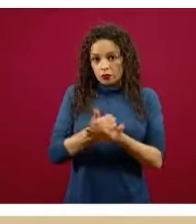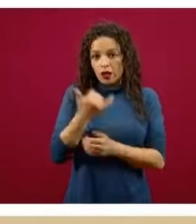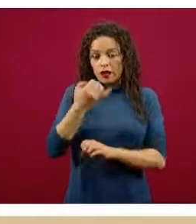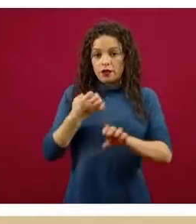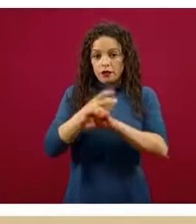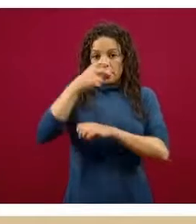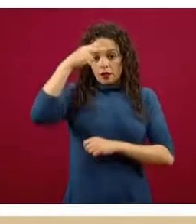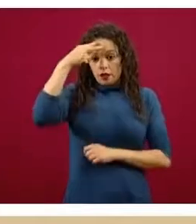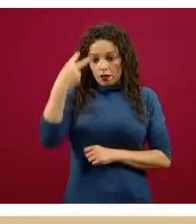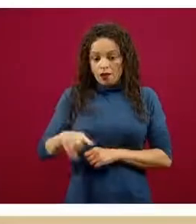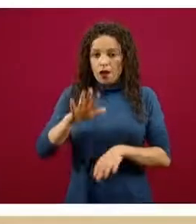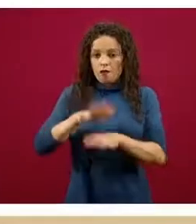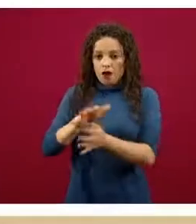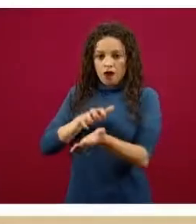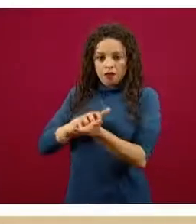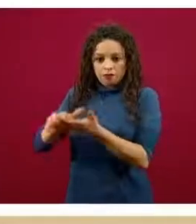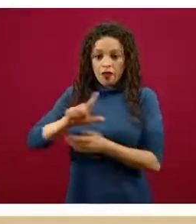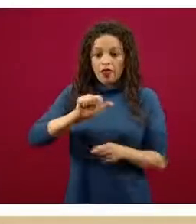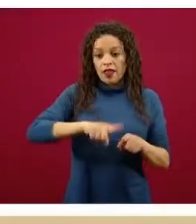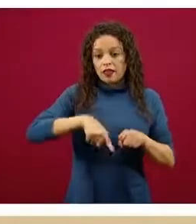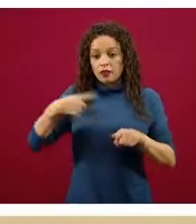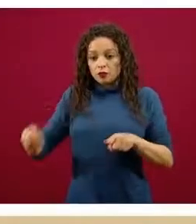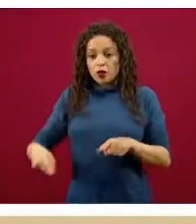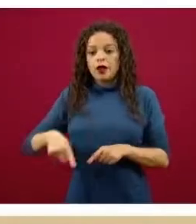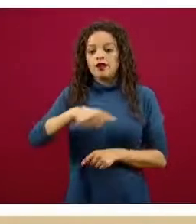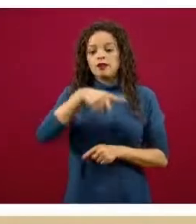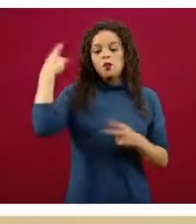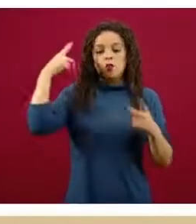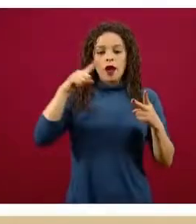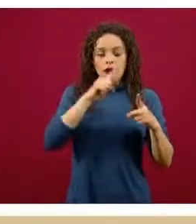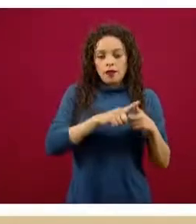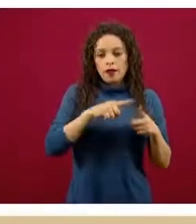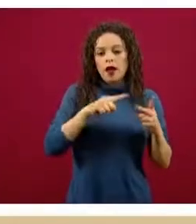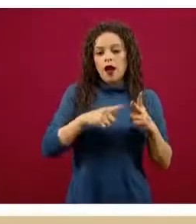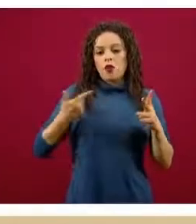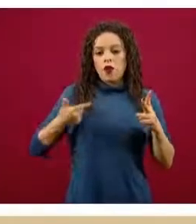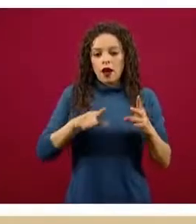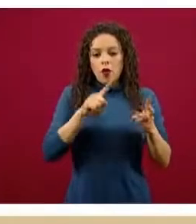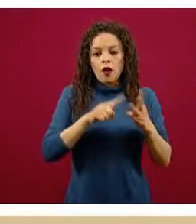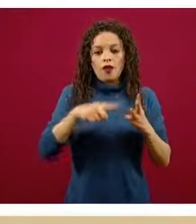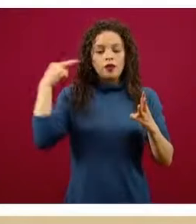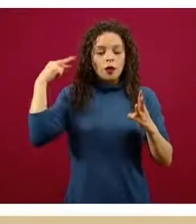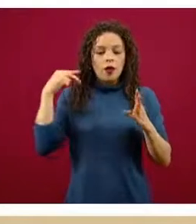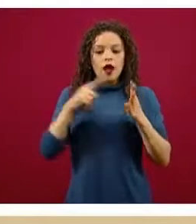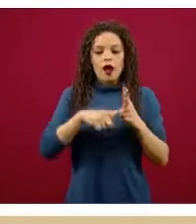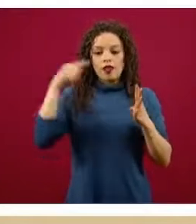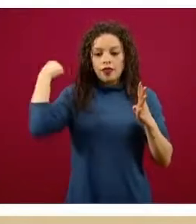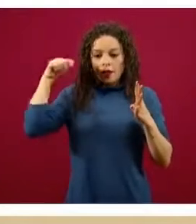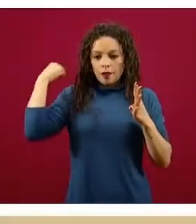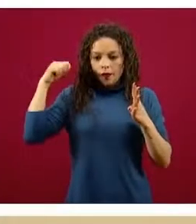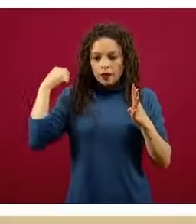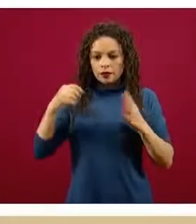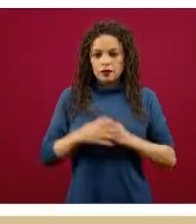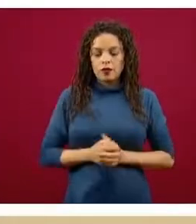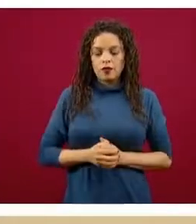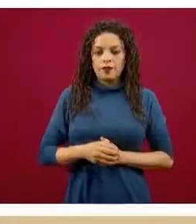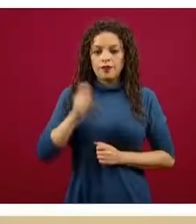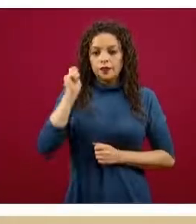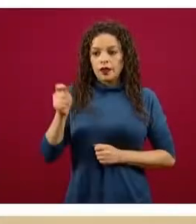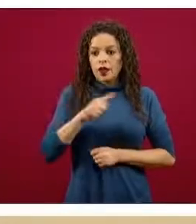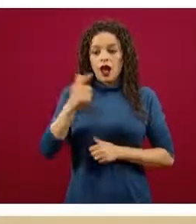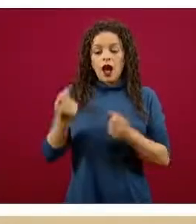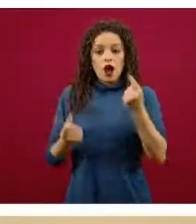personas, seguido de Puebla, Guanajuato, Veracruz y Tabasco. Y como pueden observar, hay algunos lugares, algunos estados en donde la